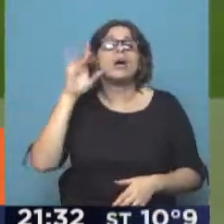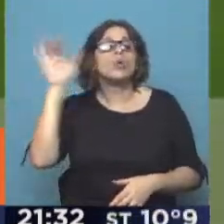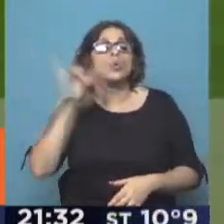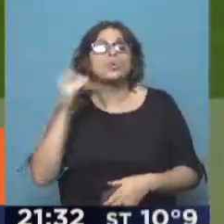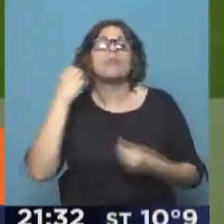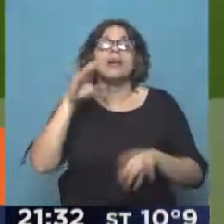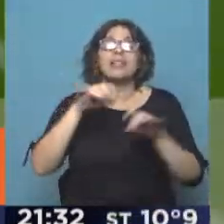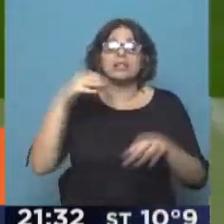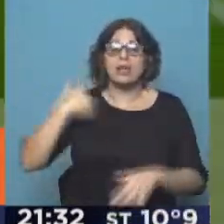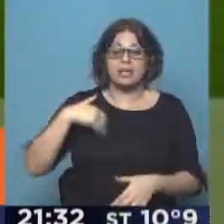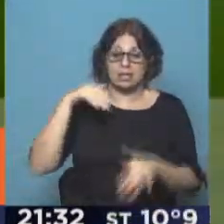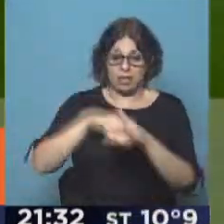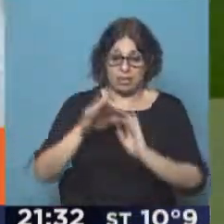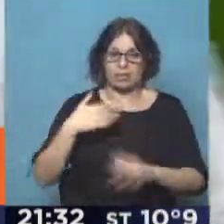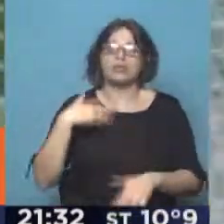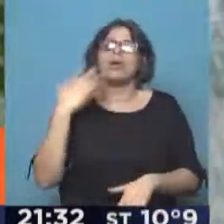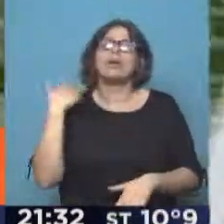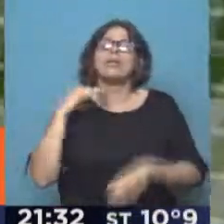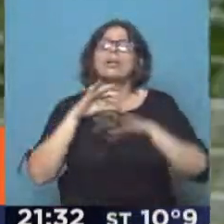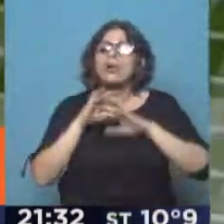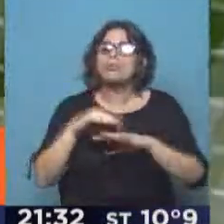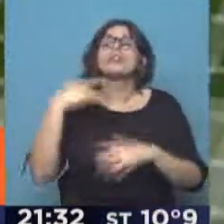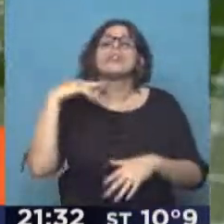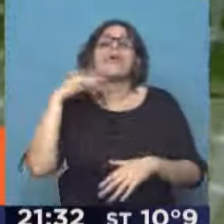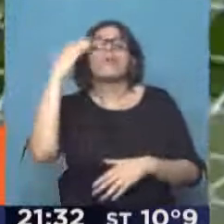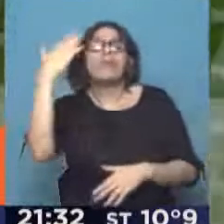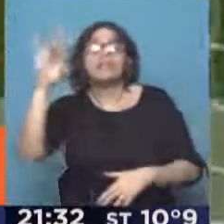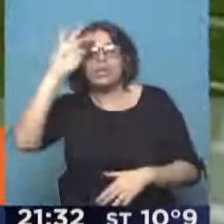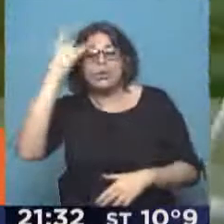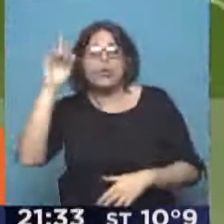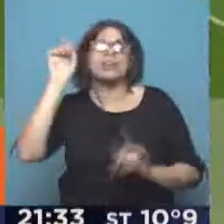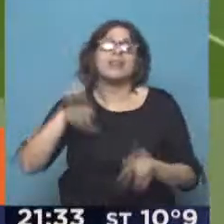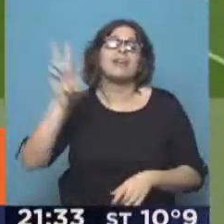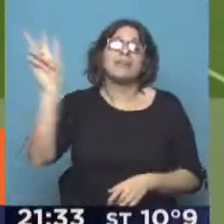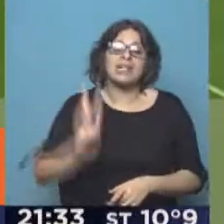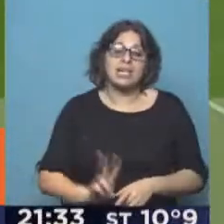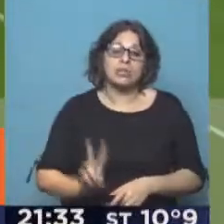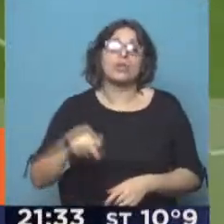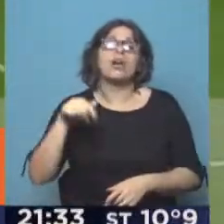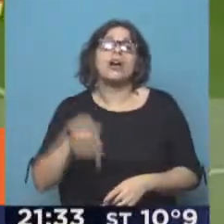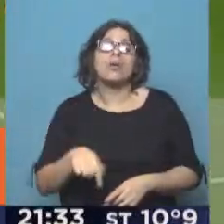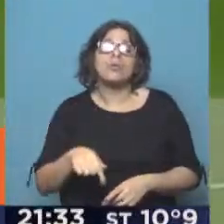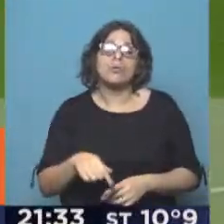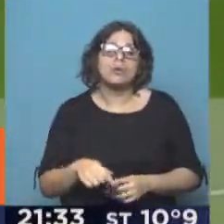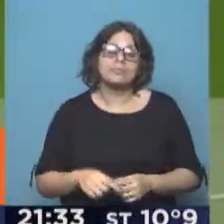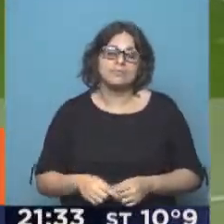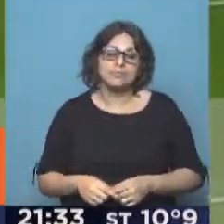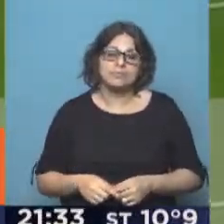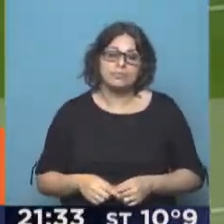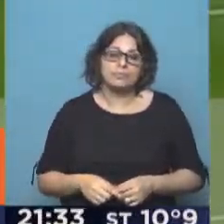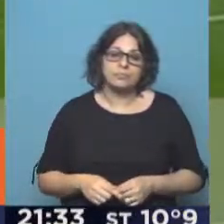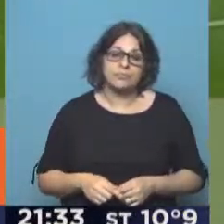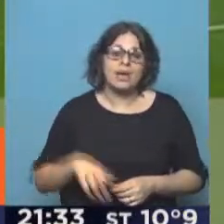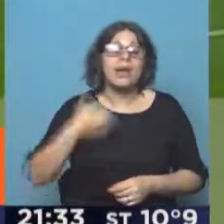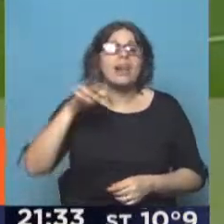argentino de fútbol por los compromisos frente a Uruguay y Venezuela, estableció Lucas